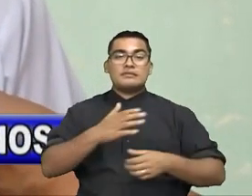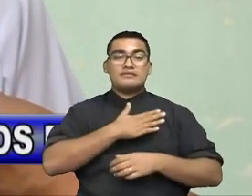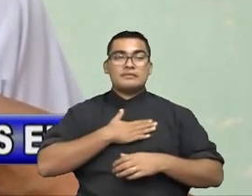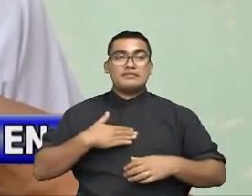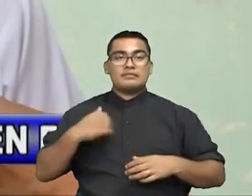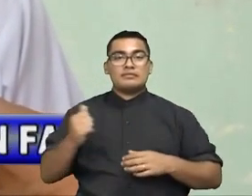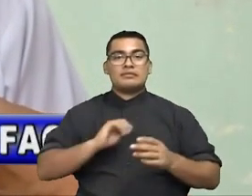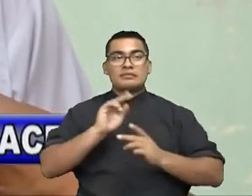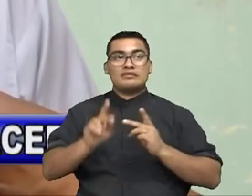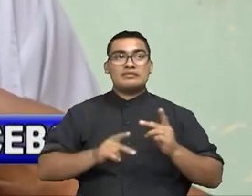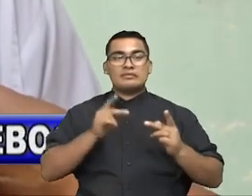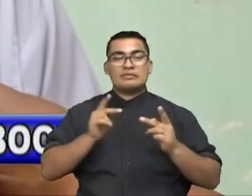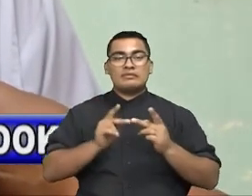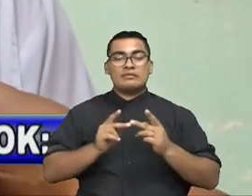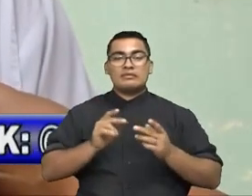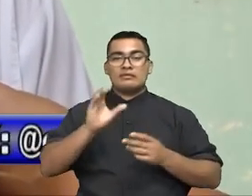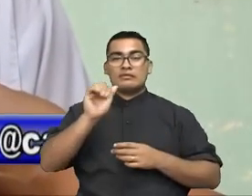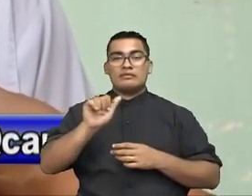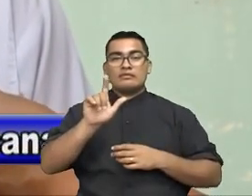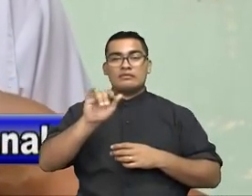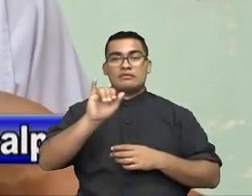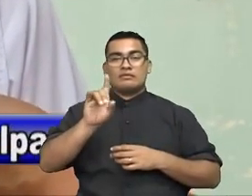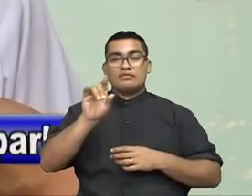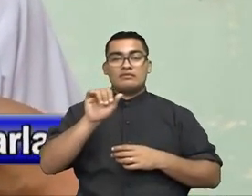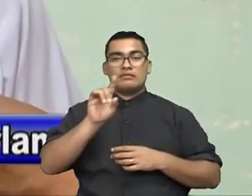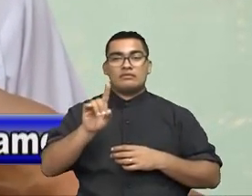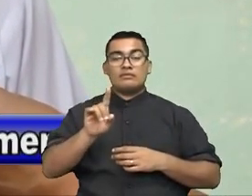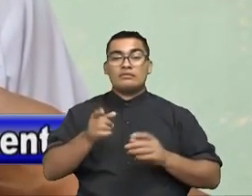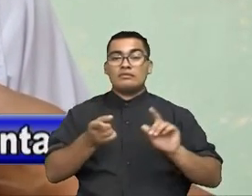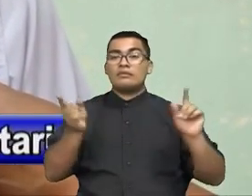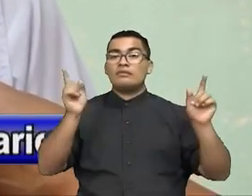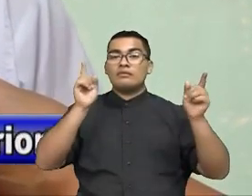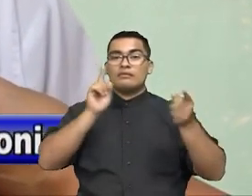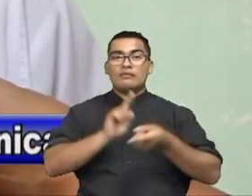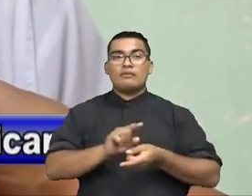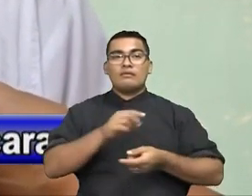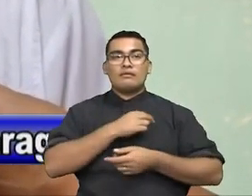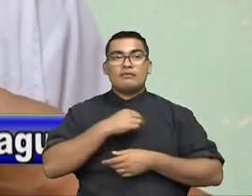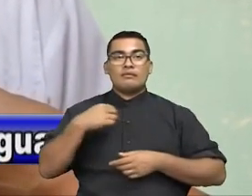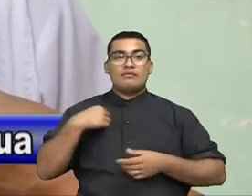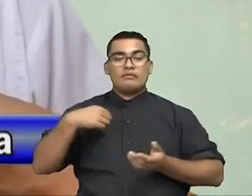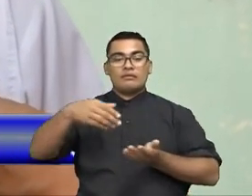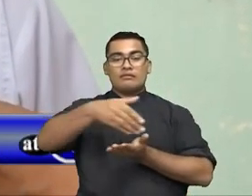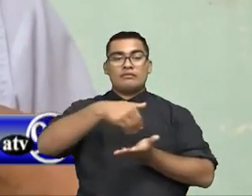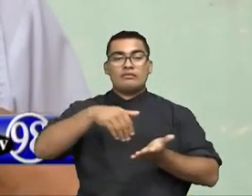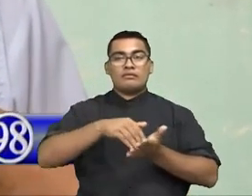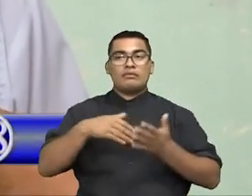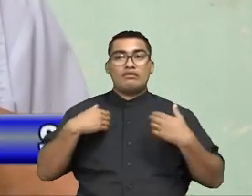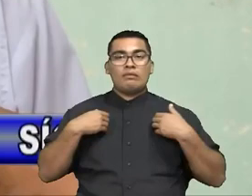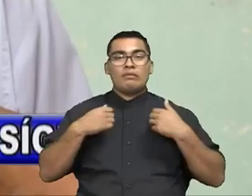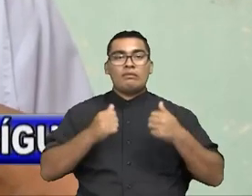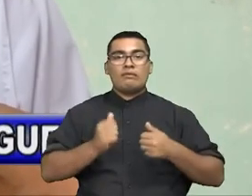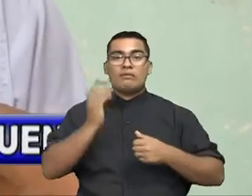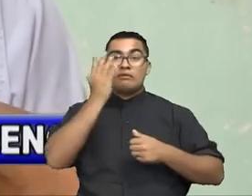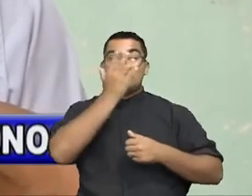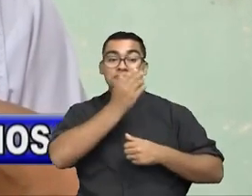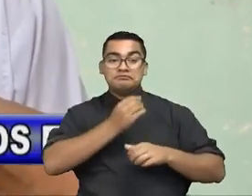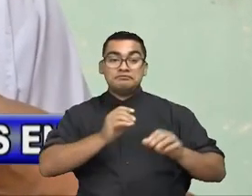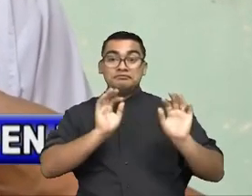en la calidad. Si ustedes se pueden fijar, hay un cambio total del centro de salud. Esto va a quedar muy bonito, muy